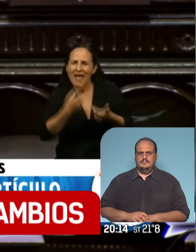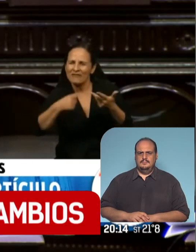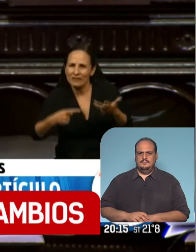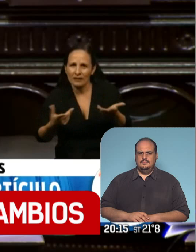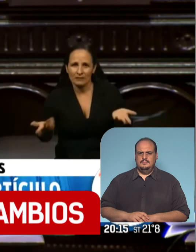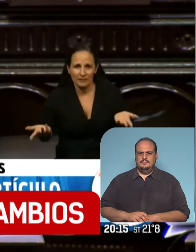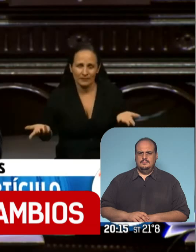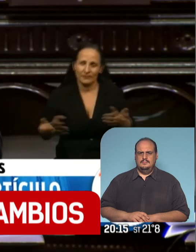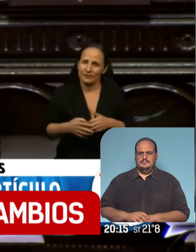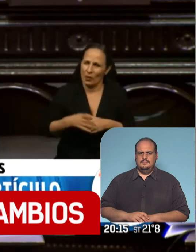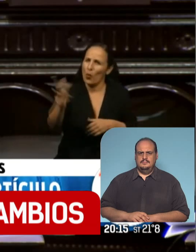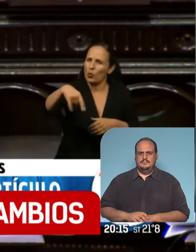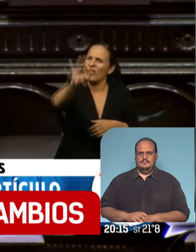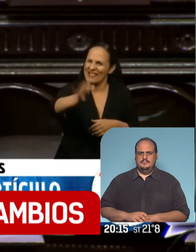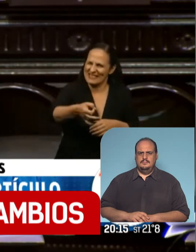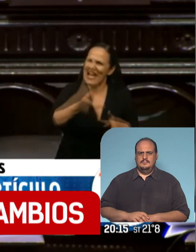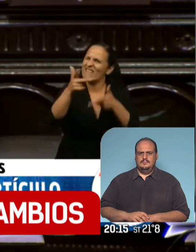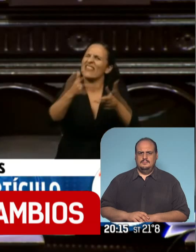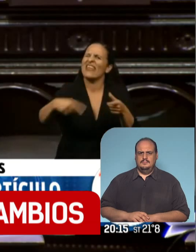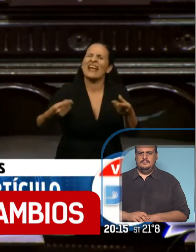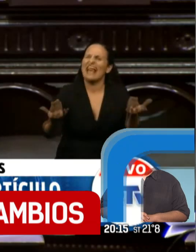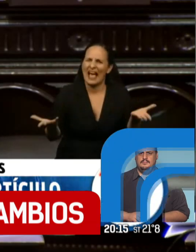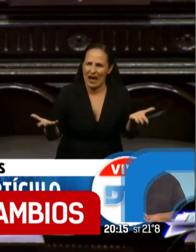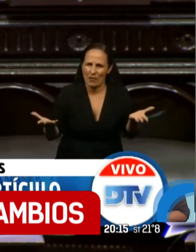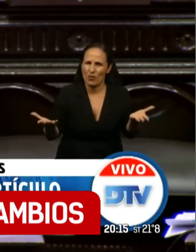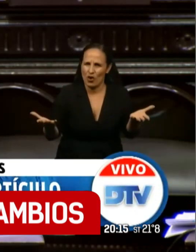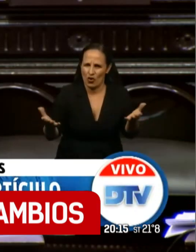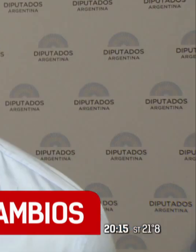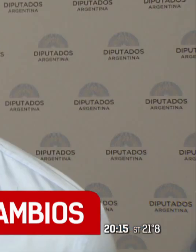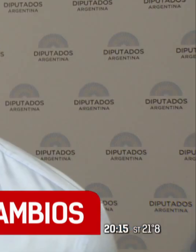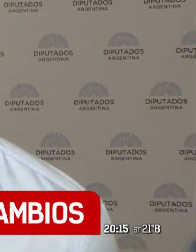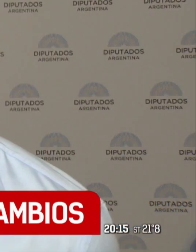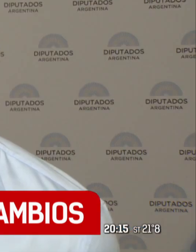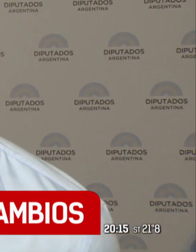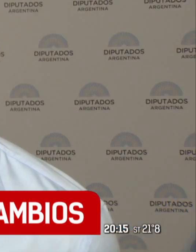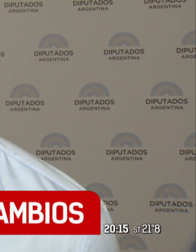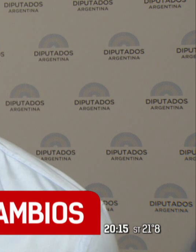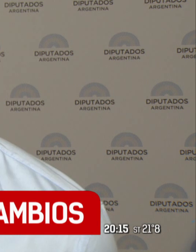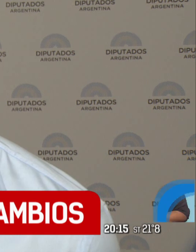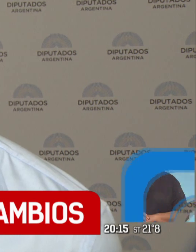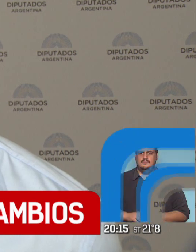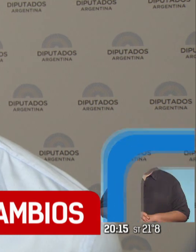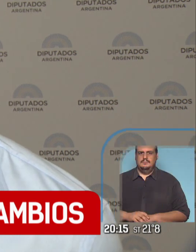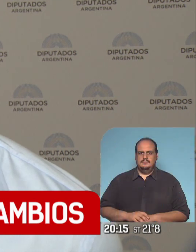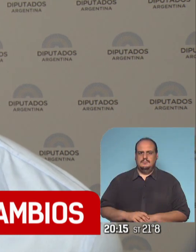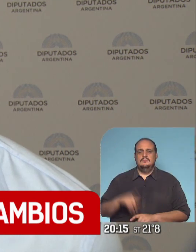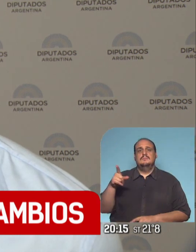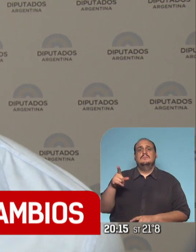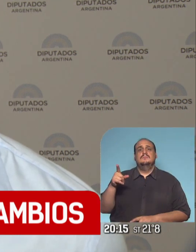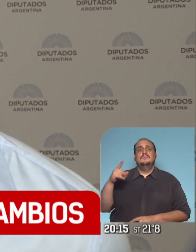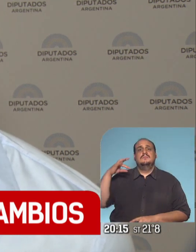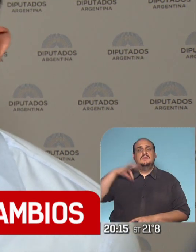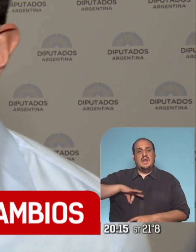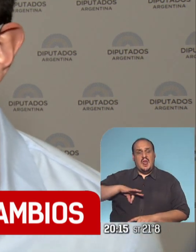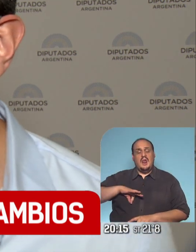de Moscú. Ustedes saben de lo que estoy hablando. Salario es remuneración y se paga en